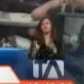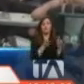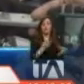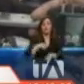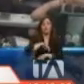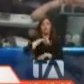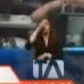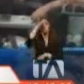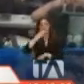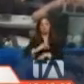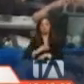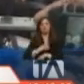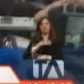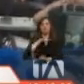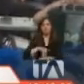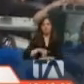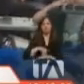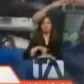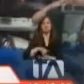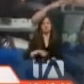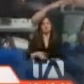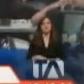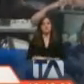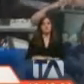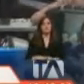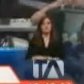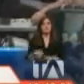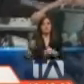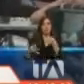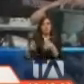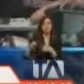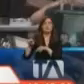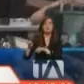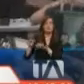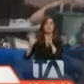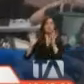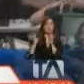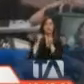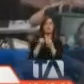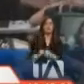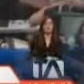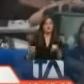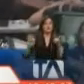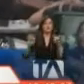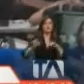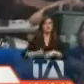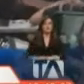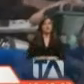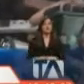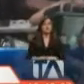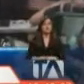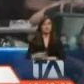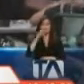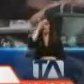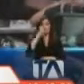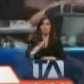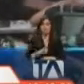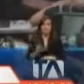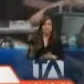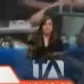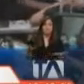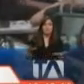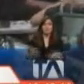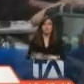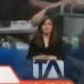posición firme respecto a dejar que la justicia se pronuncie de manera independiente. Cualquier pronunciamiento puede